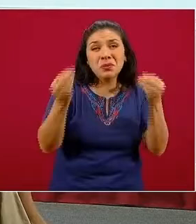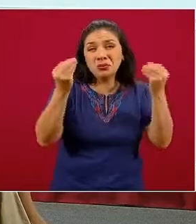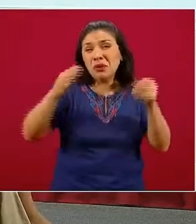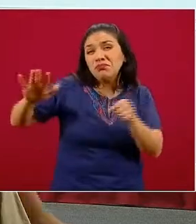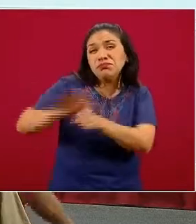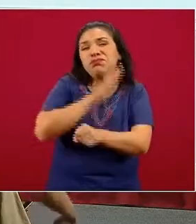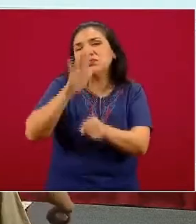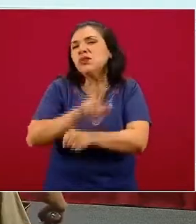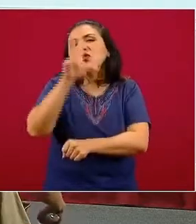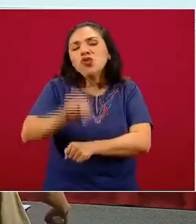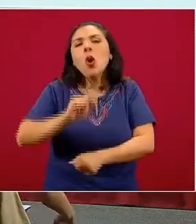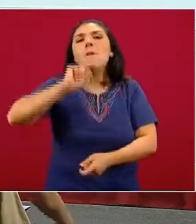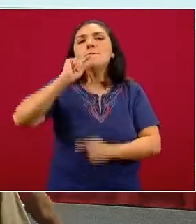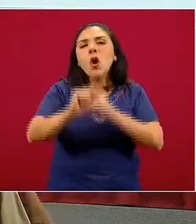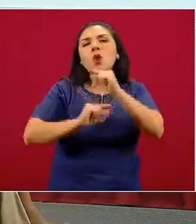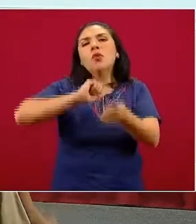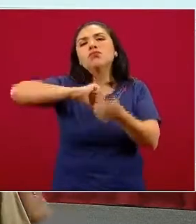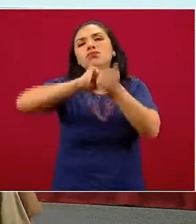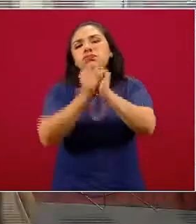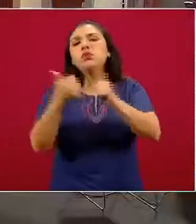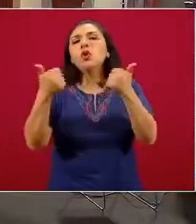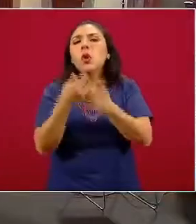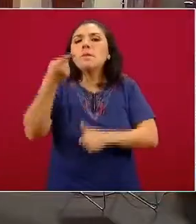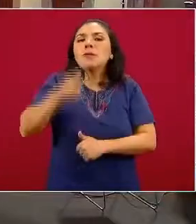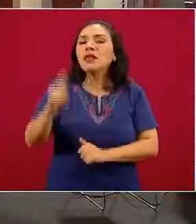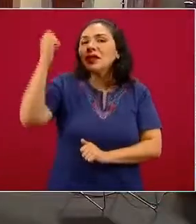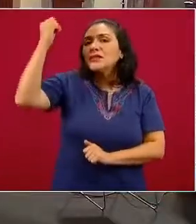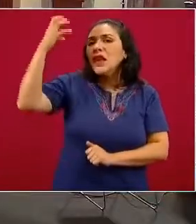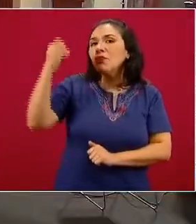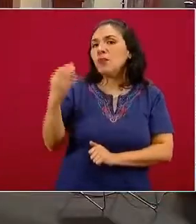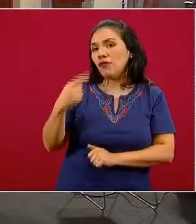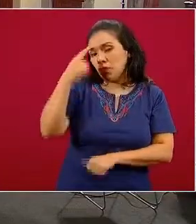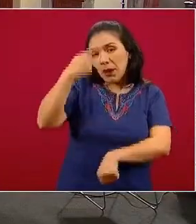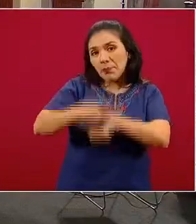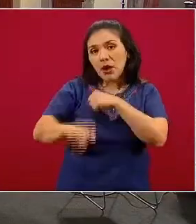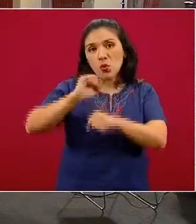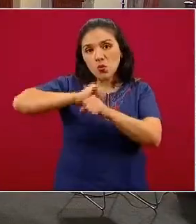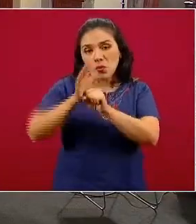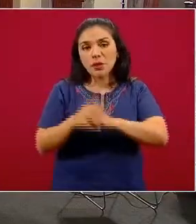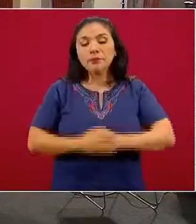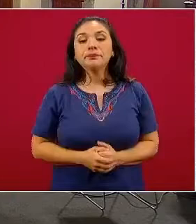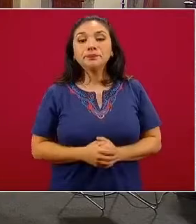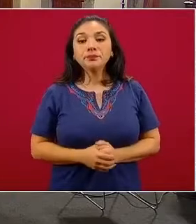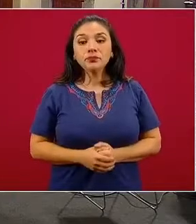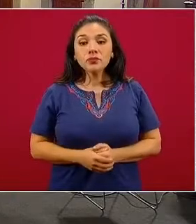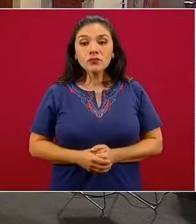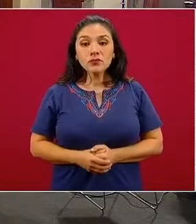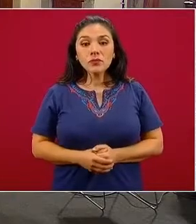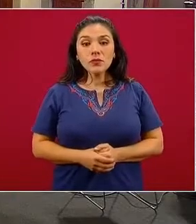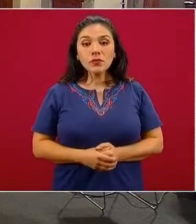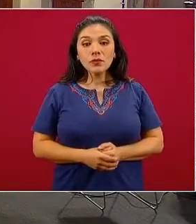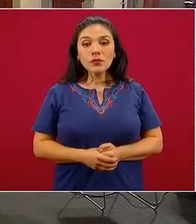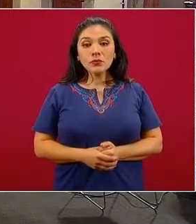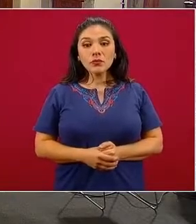gradual, guiados por el semáforo de riesgo COVID. La siguiente, por favor.